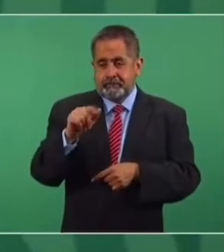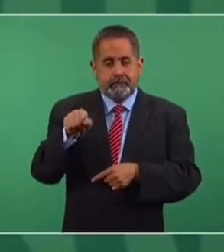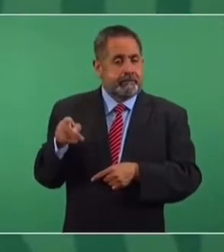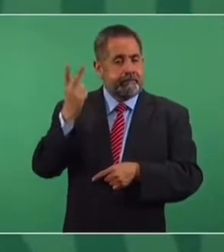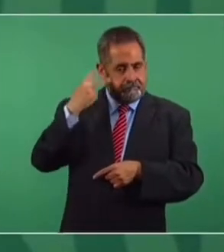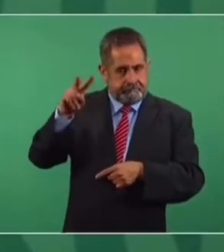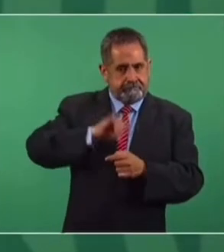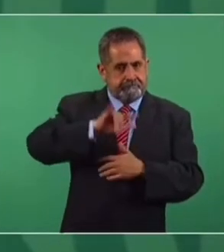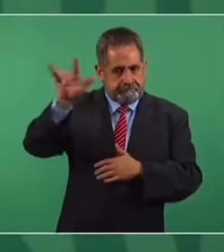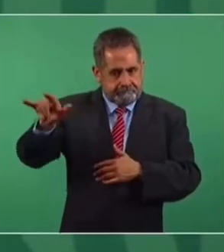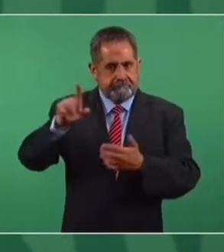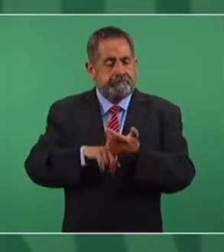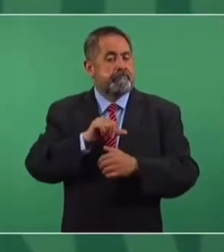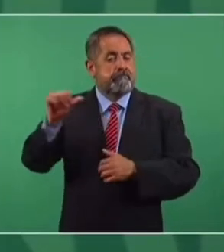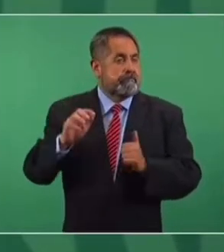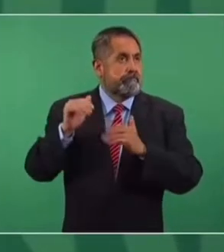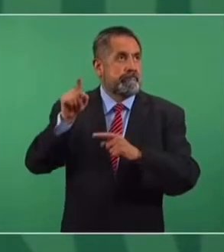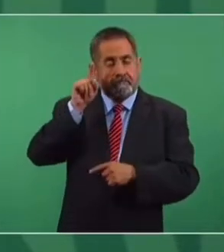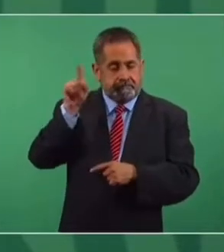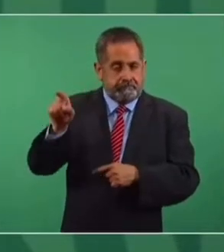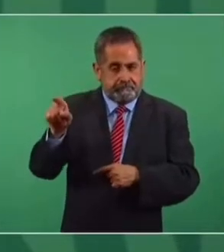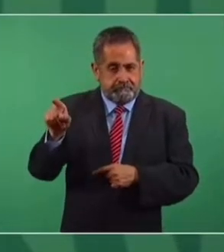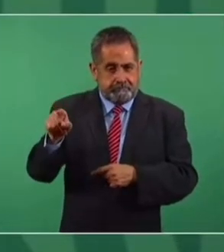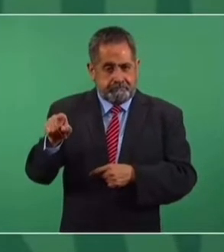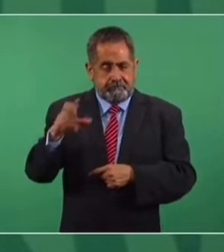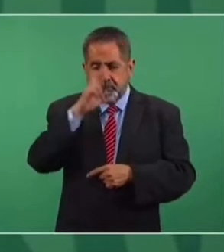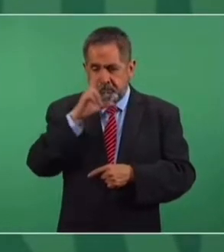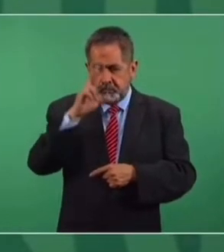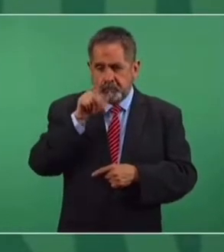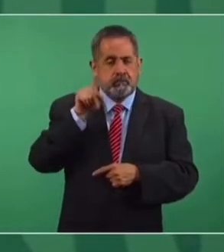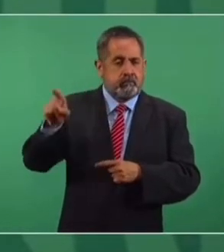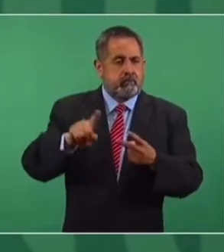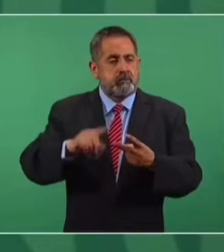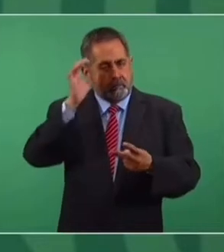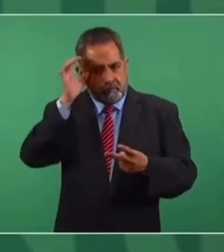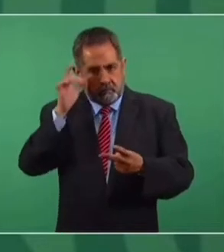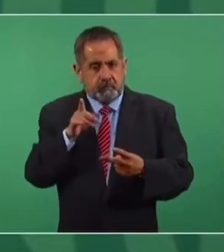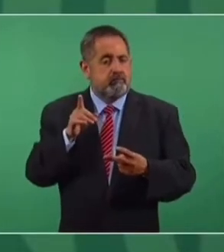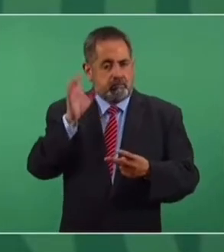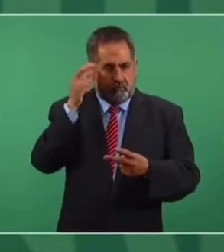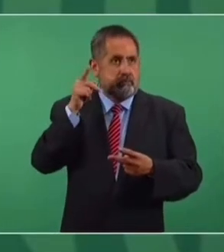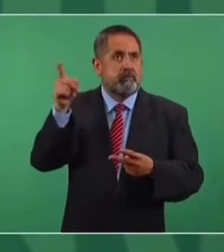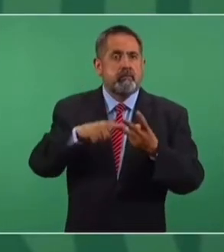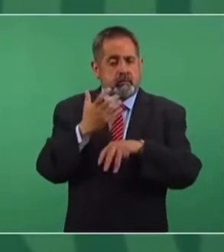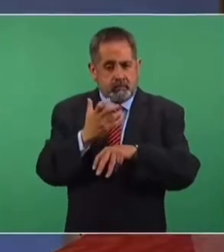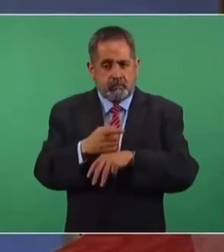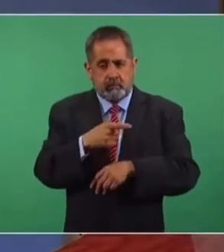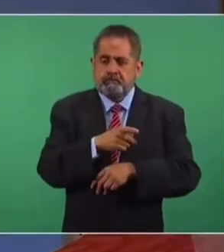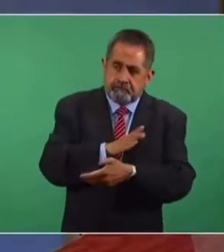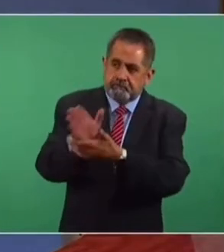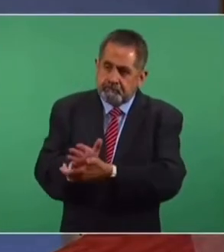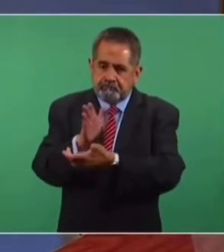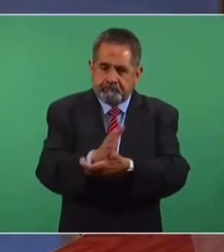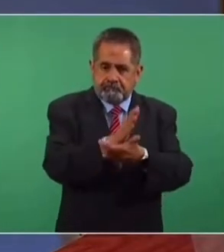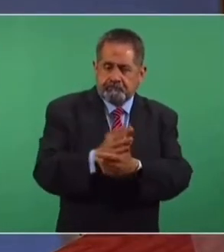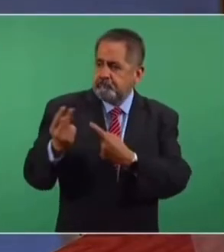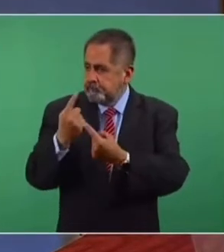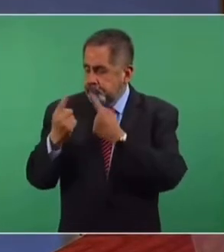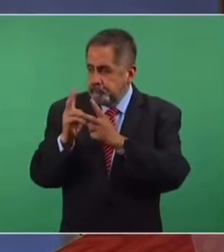Ebrard, secretario de Relaciones, a Rusia y a China, Estados Unidos, porque necesitamos